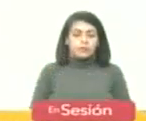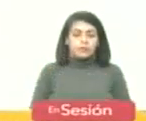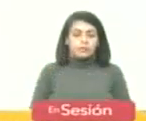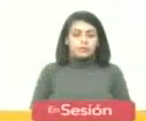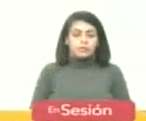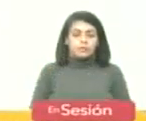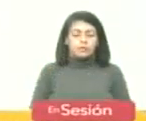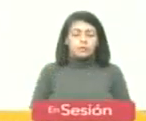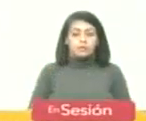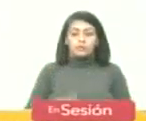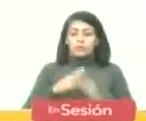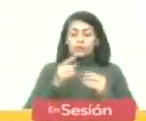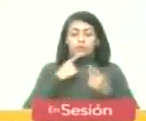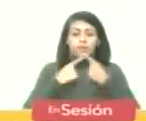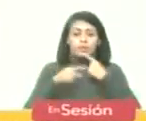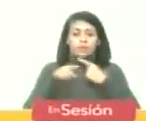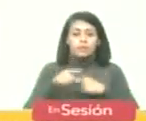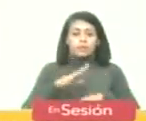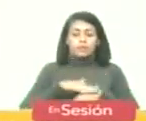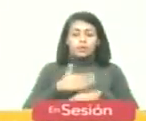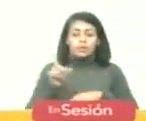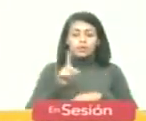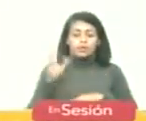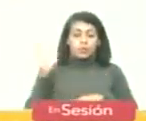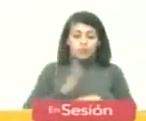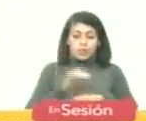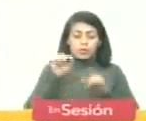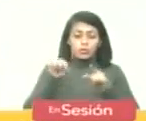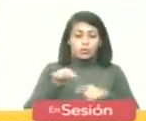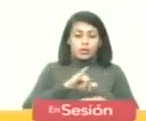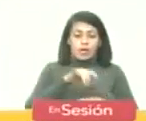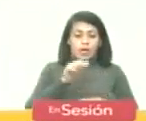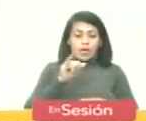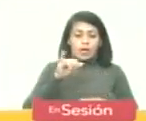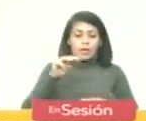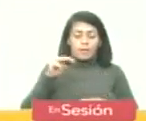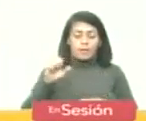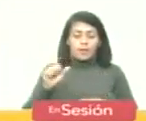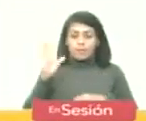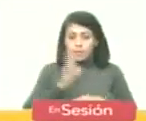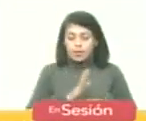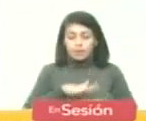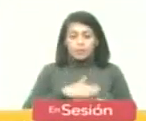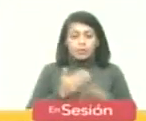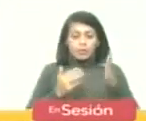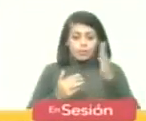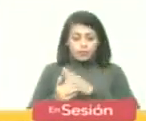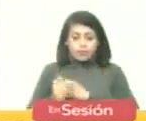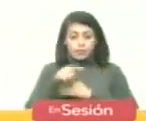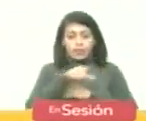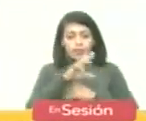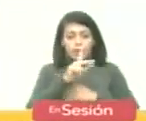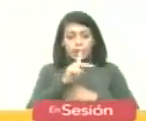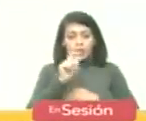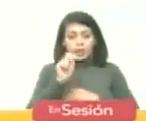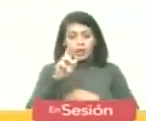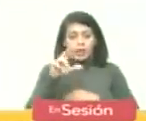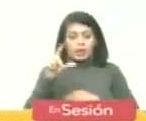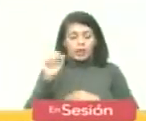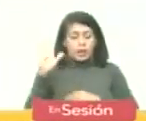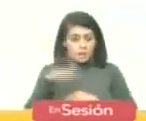O en todo caso decirle, ¿por qué no te vienes tú, Jaime Bailey? ¿Por qué no te vienes tú, Carla Angola? ¿Por qué no